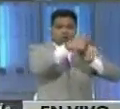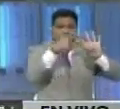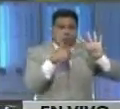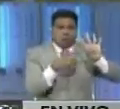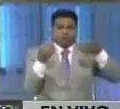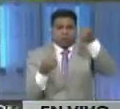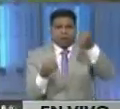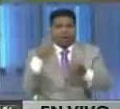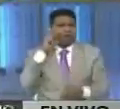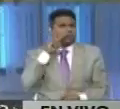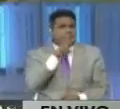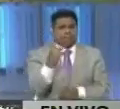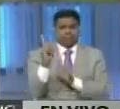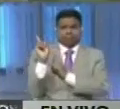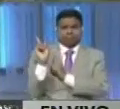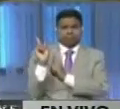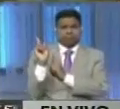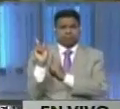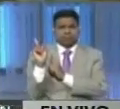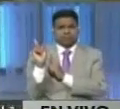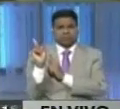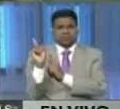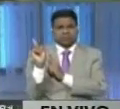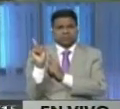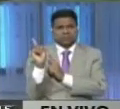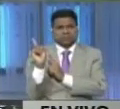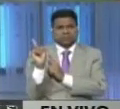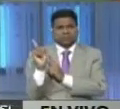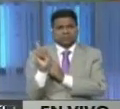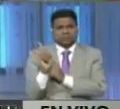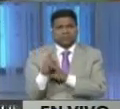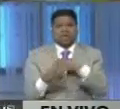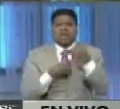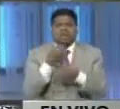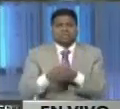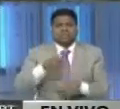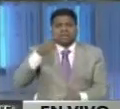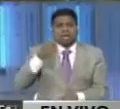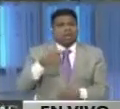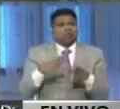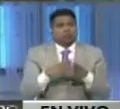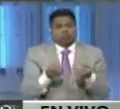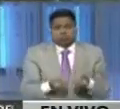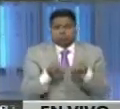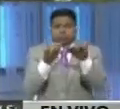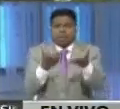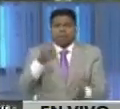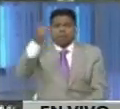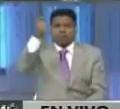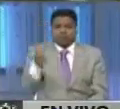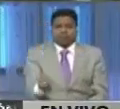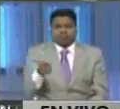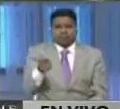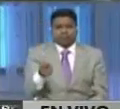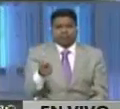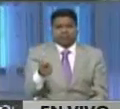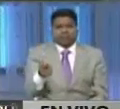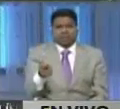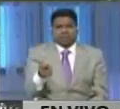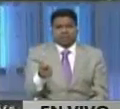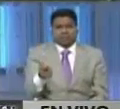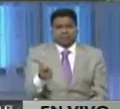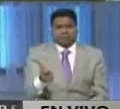aquí de un procedimiento que se encuentra a la orden de la fiscalía militar para todas las investigaciones que tengan lugar también